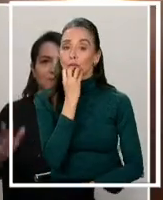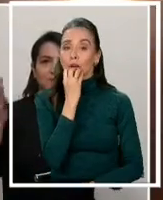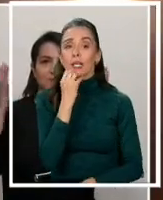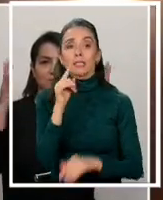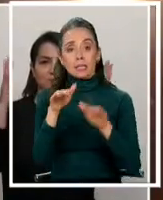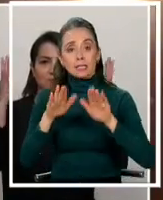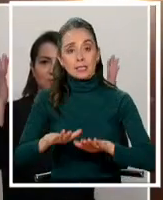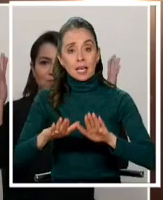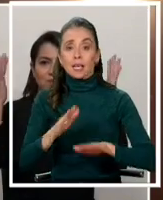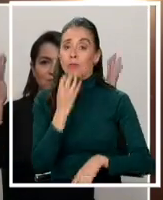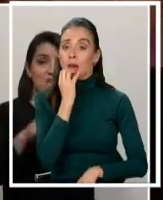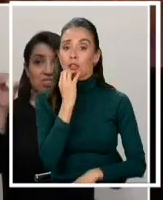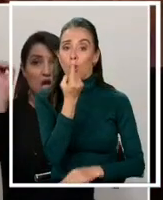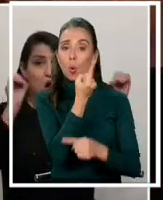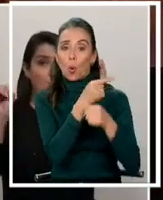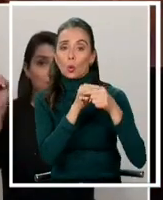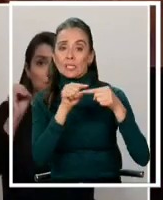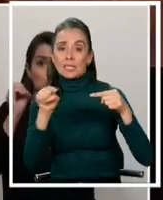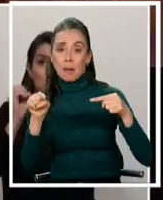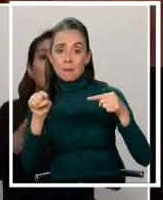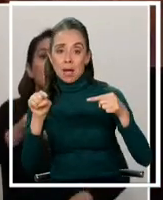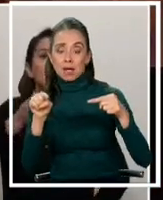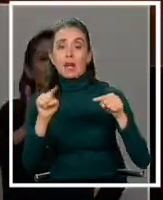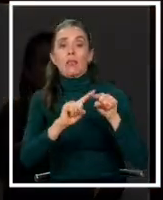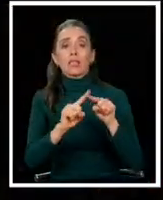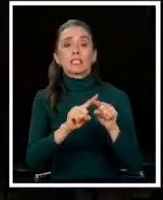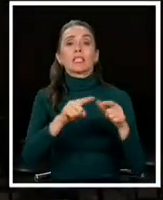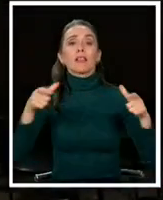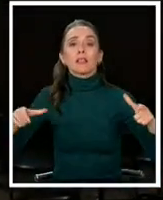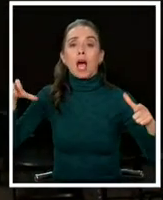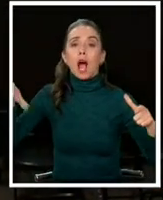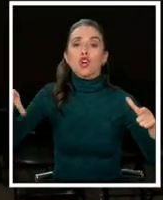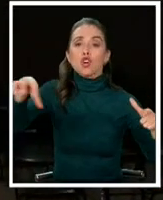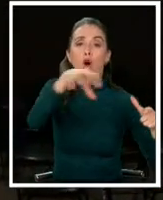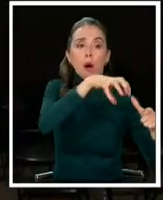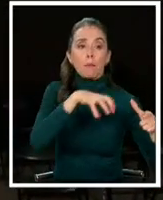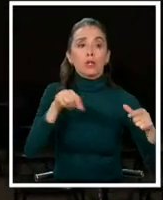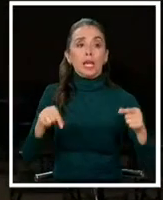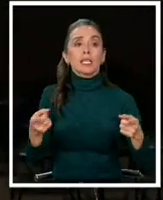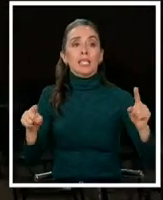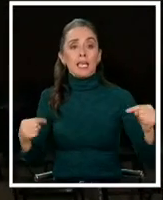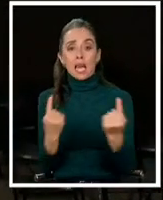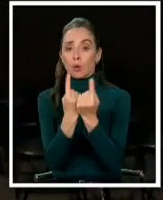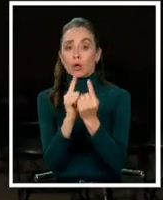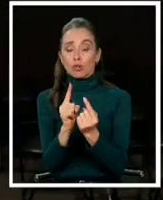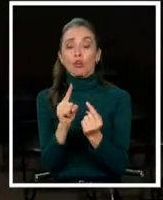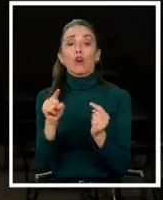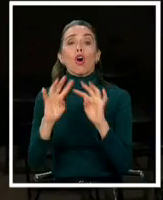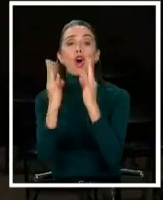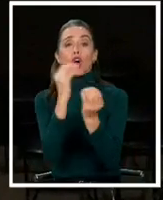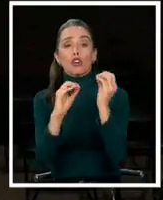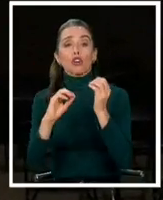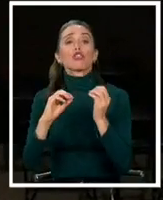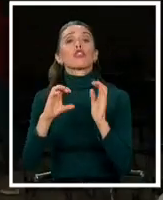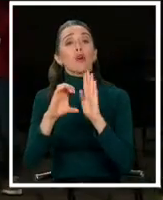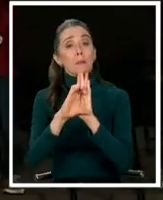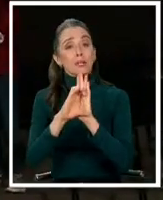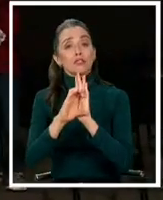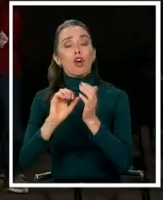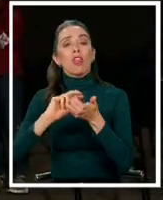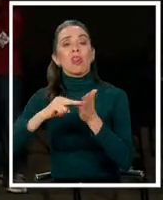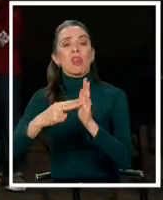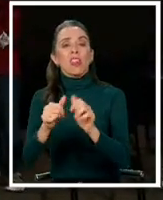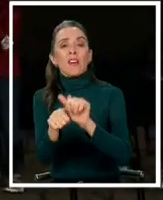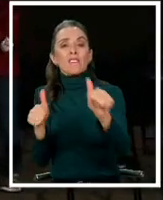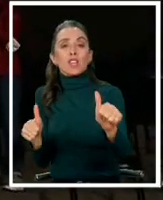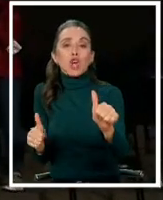mantendrán en la zona por una semana en distintas comunas. Acá no había un reencuentro, creo que esta convención ha dividido aún más a nuestro país. Y